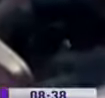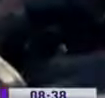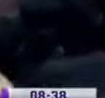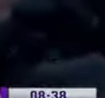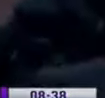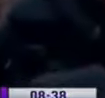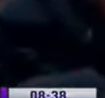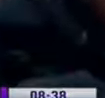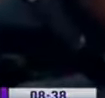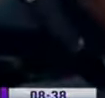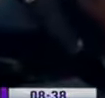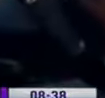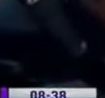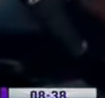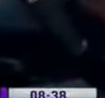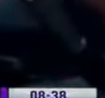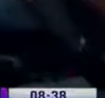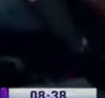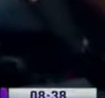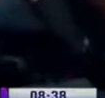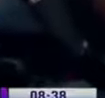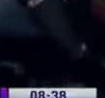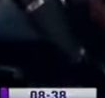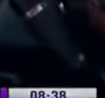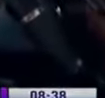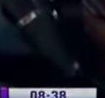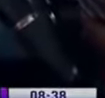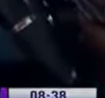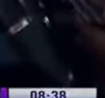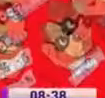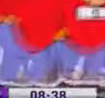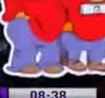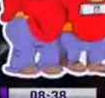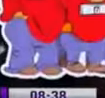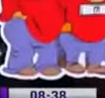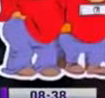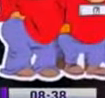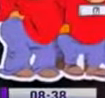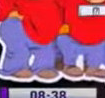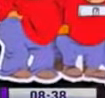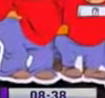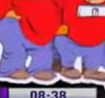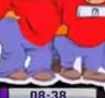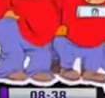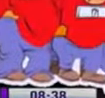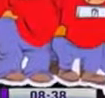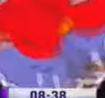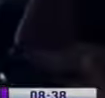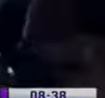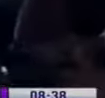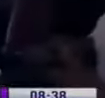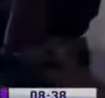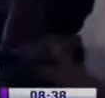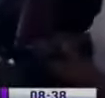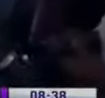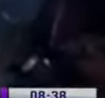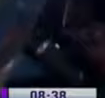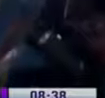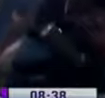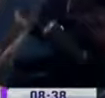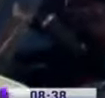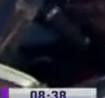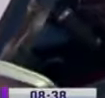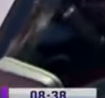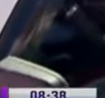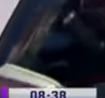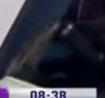Banda Tapuma, Juan José, banda será. Claro. Sacapintas, ¿de qué es usted? No. Banda de apellido. Ah, banda de.